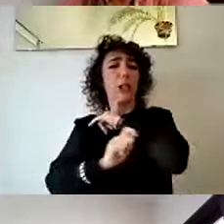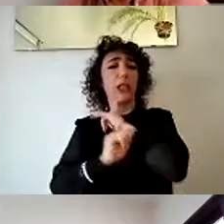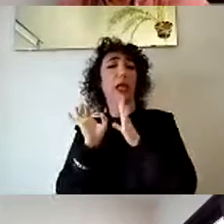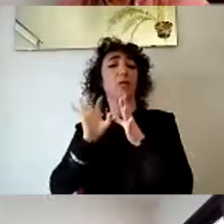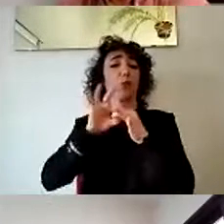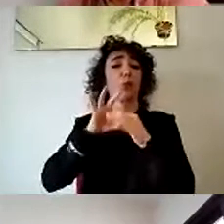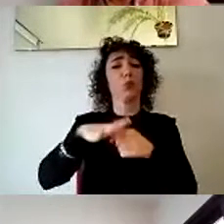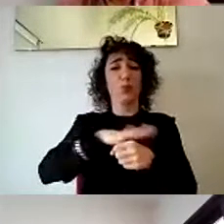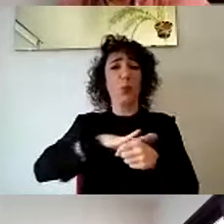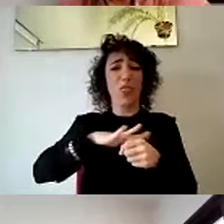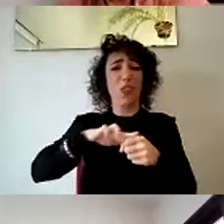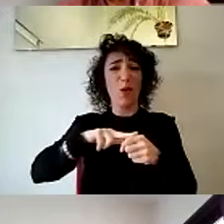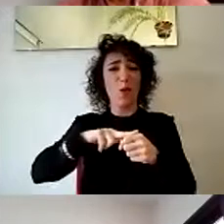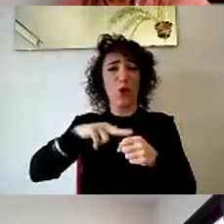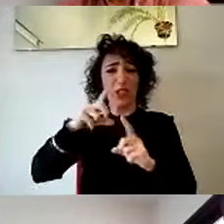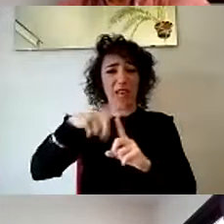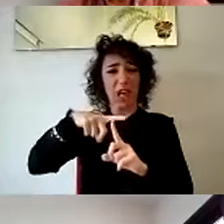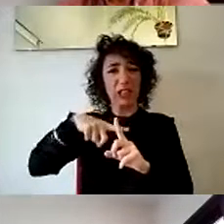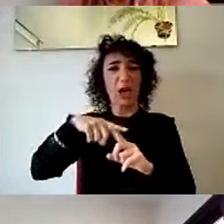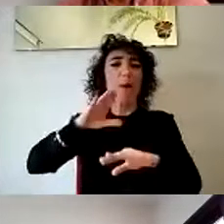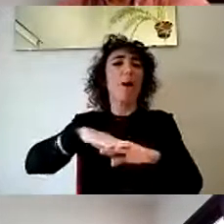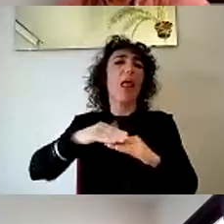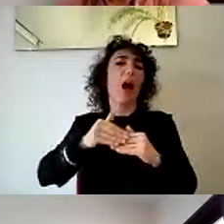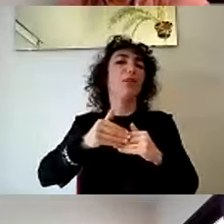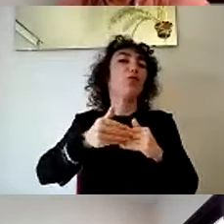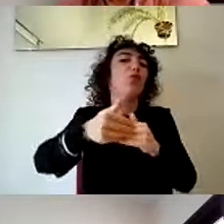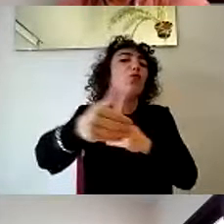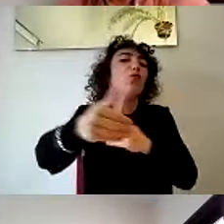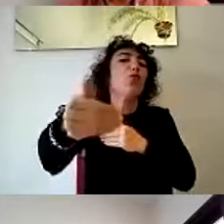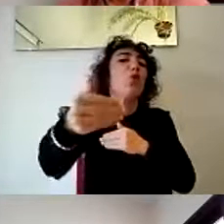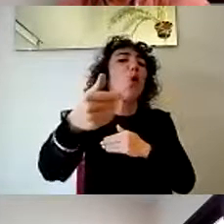del municipio de Tías y que quiere afrontar para lo que es el futuro